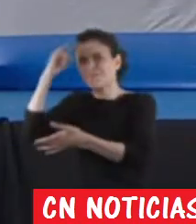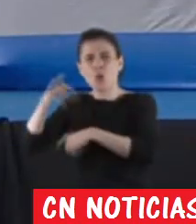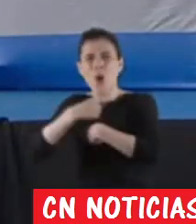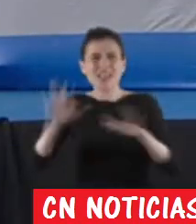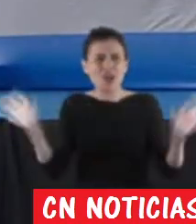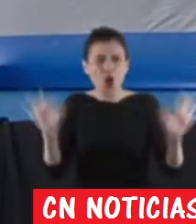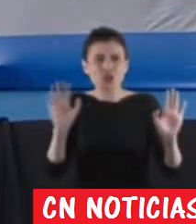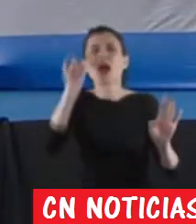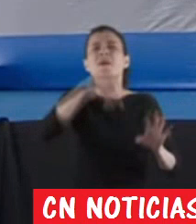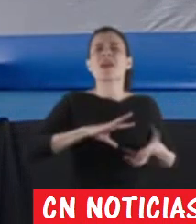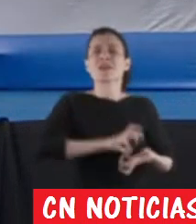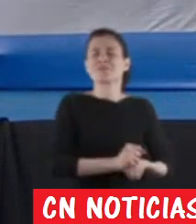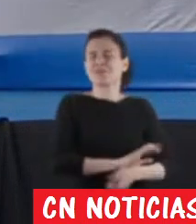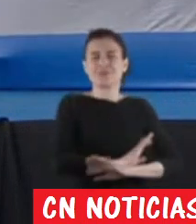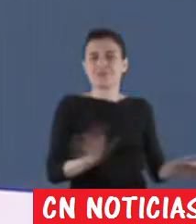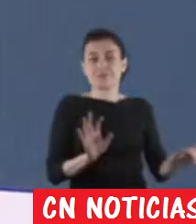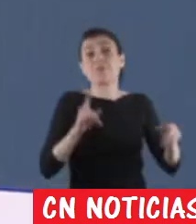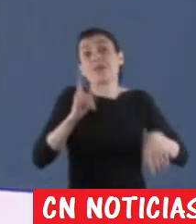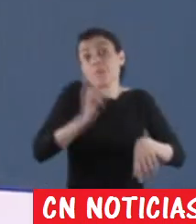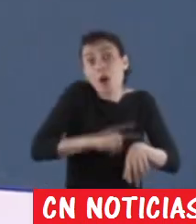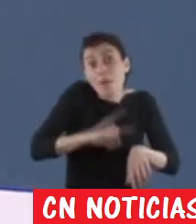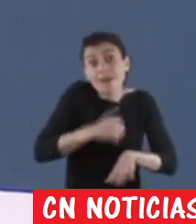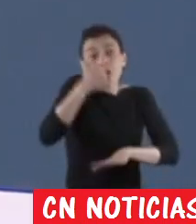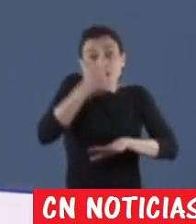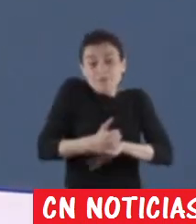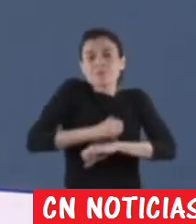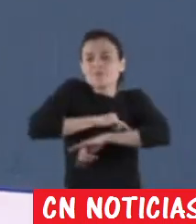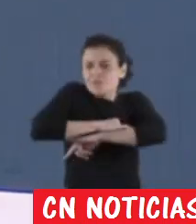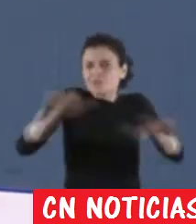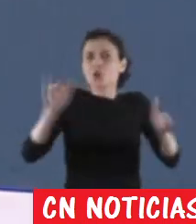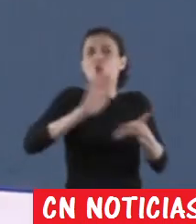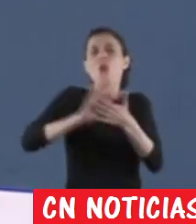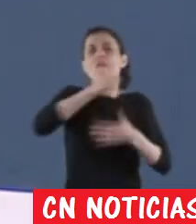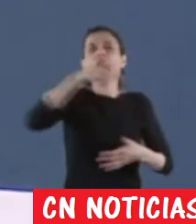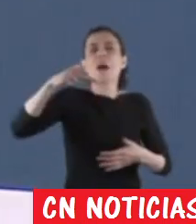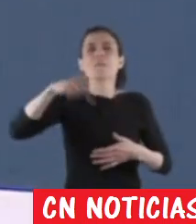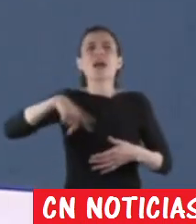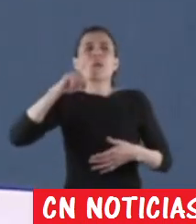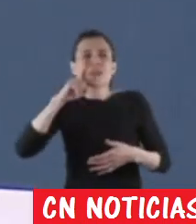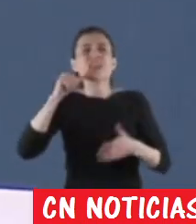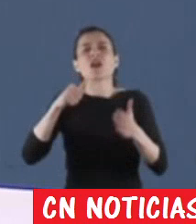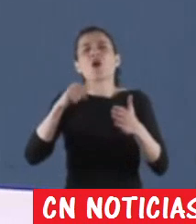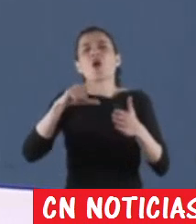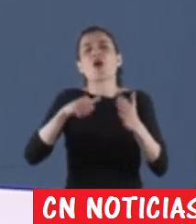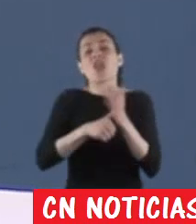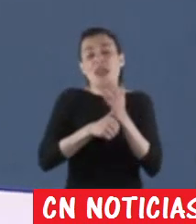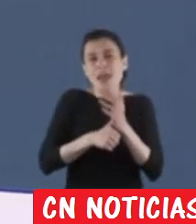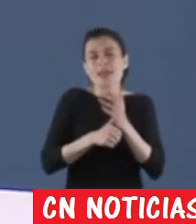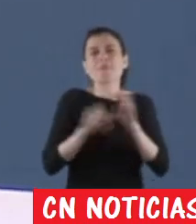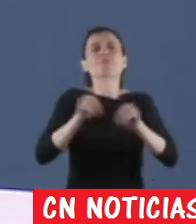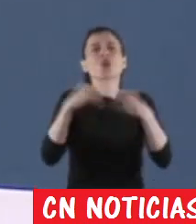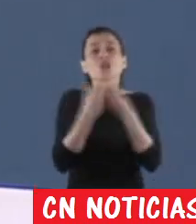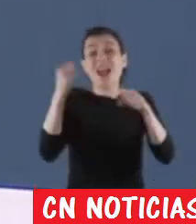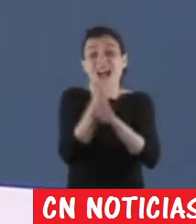Y bueno, lanzamos esta billetera electrónica, la cuenta DNI, 5,2